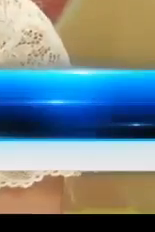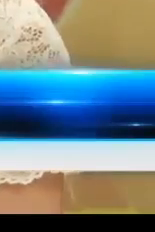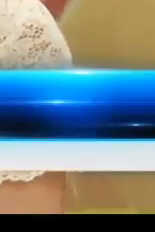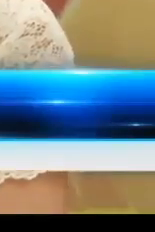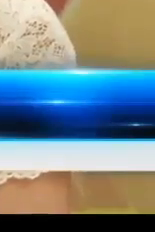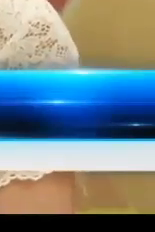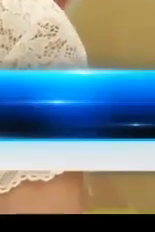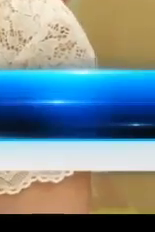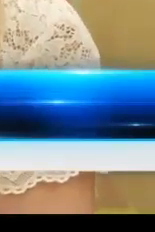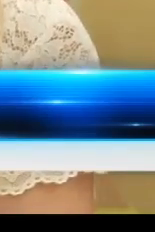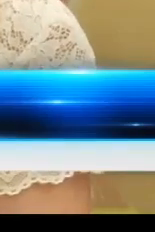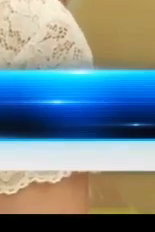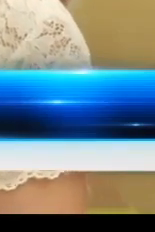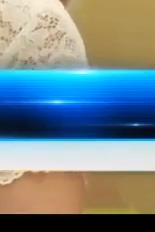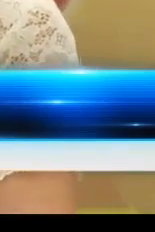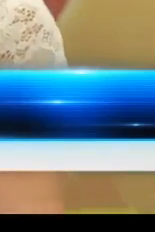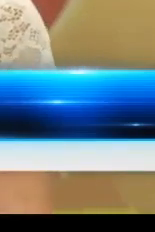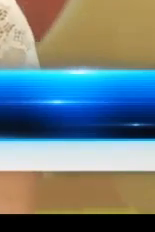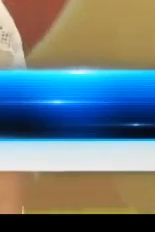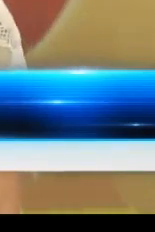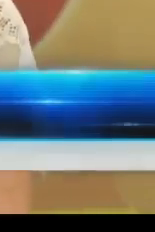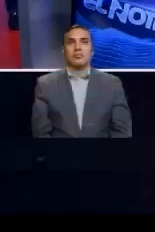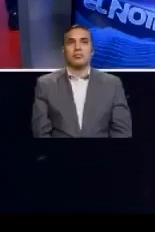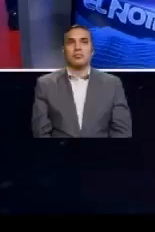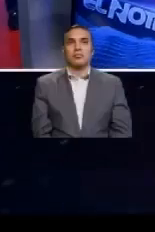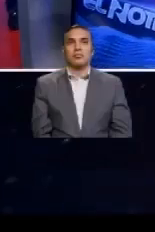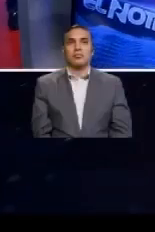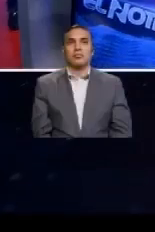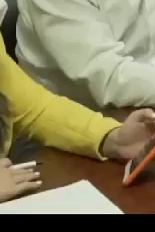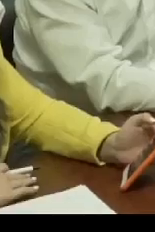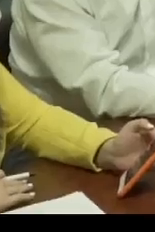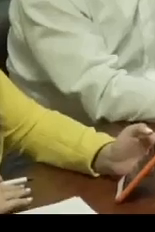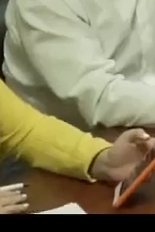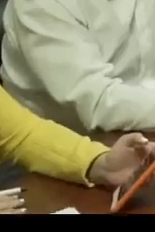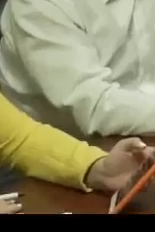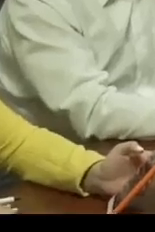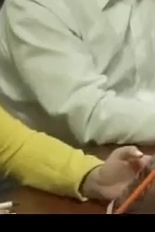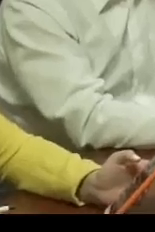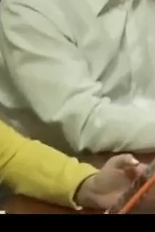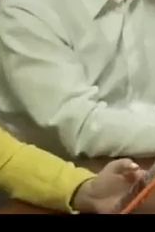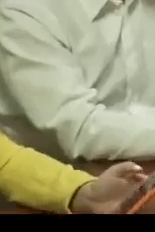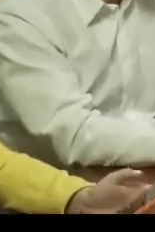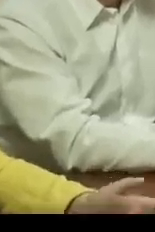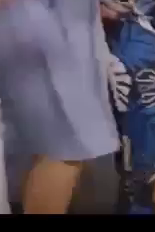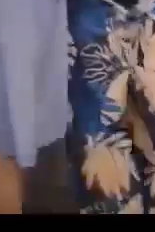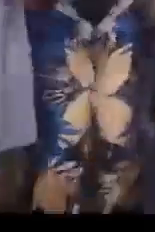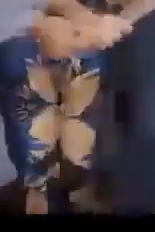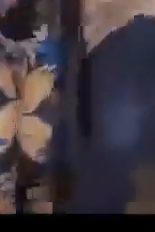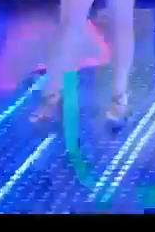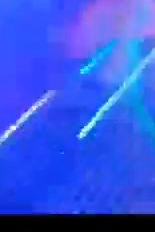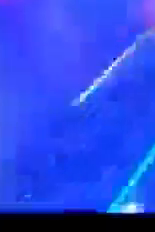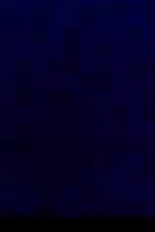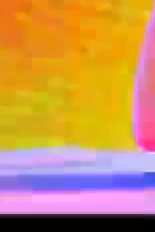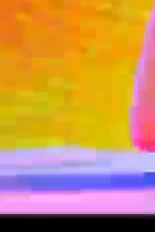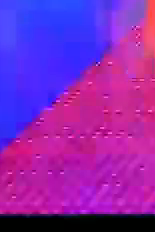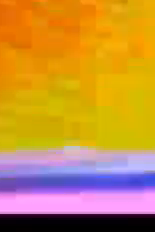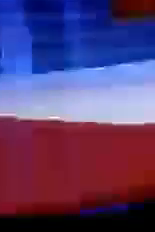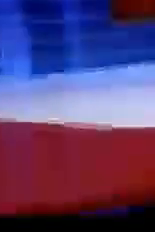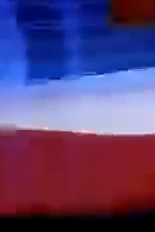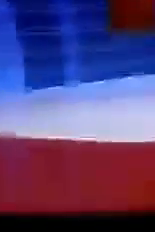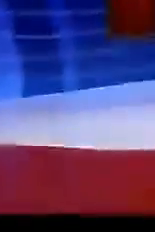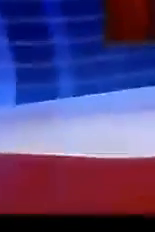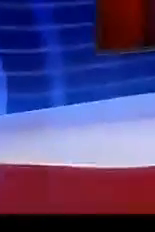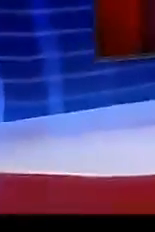agradecido de la gente que sigue prendiendo la televisión, sigue chequeando noticias, los contenidos, lo que está ocurriendo en deportes, lo que tenemos que ofrecer para que la gente